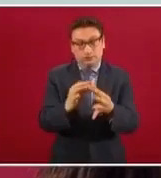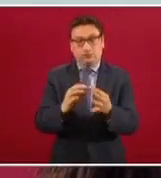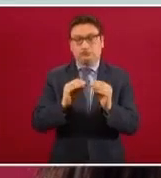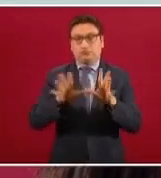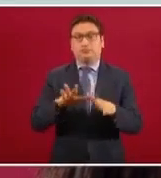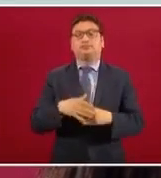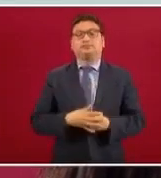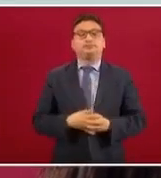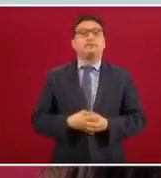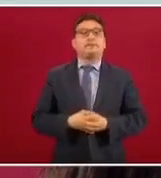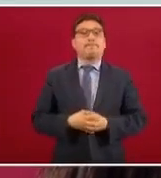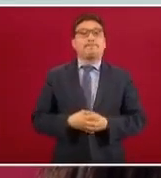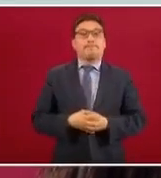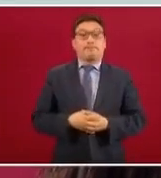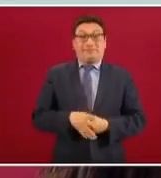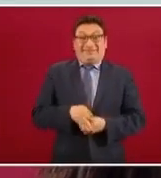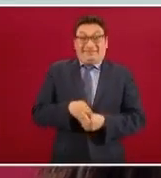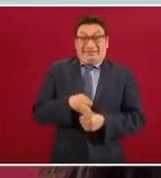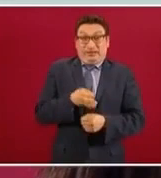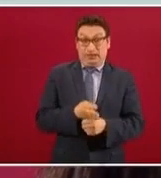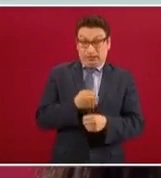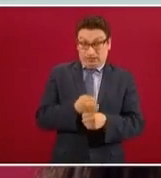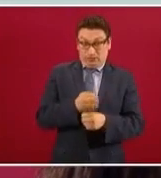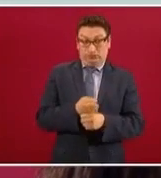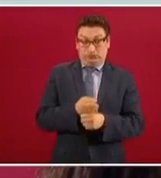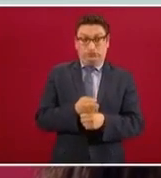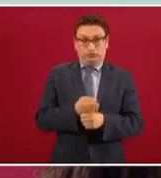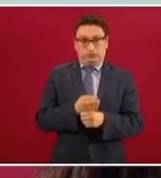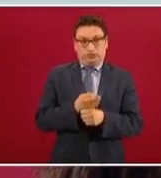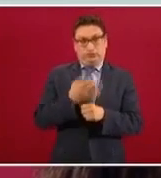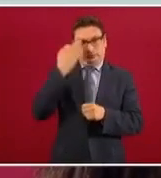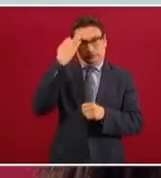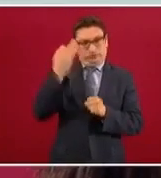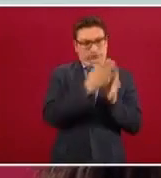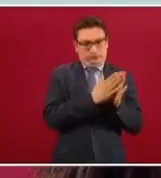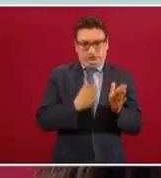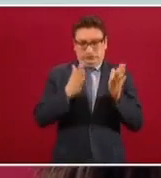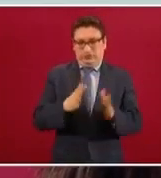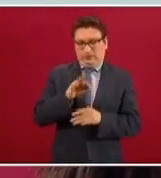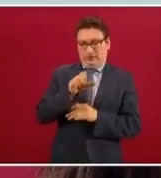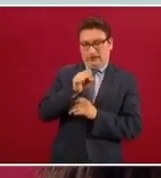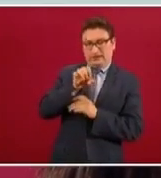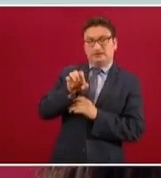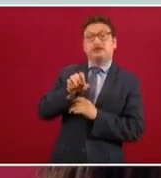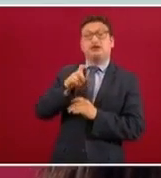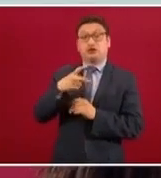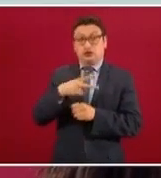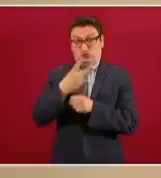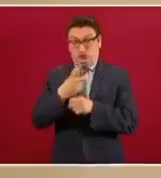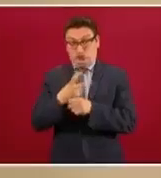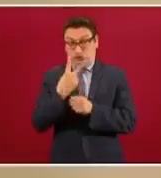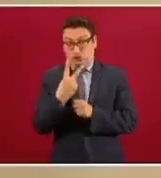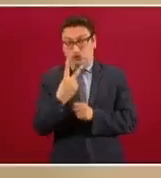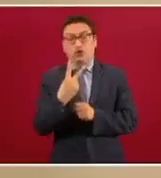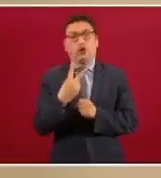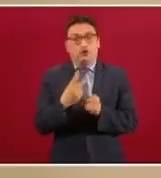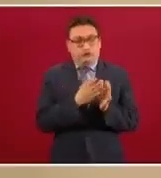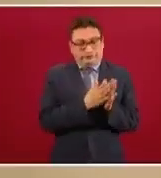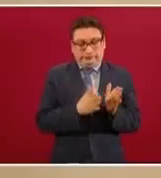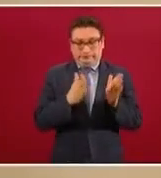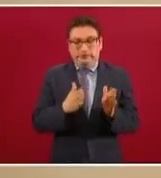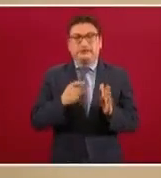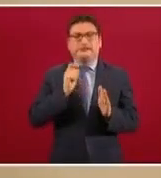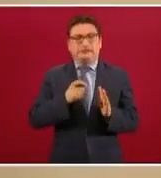siguiente. En este momento, que aún estamos en la fase 2, donde tenemos ya una transmisión más